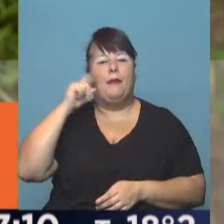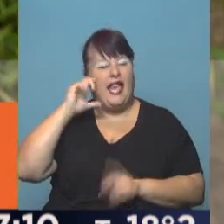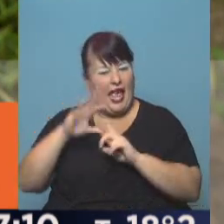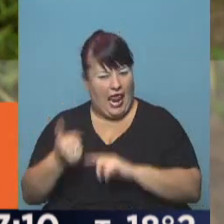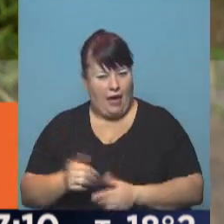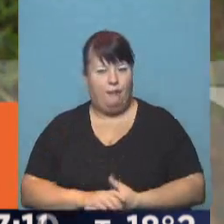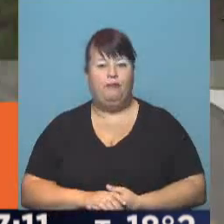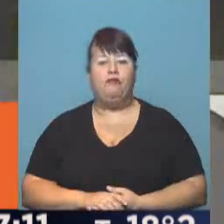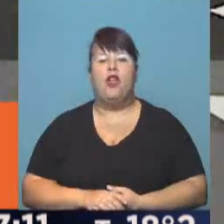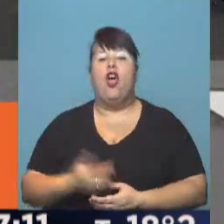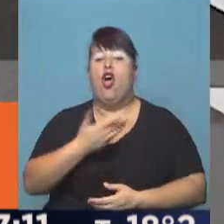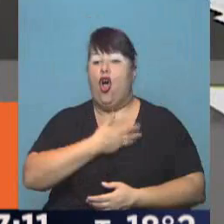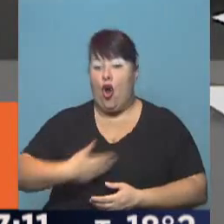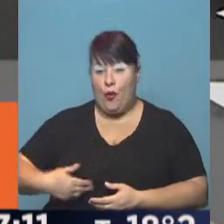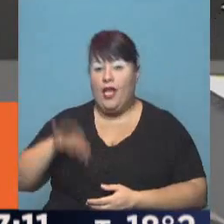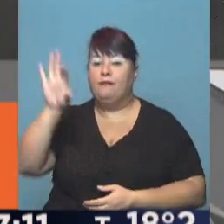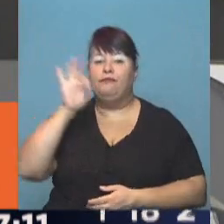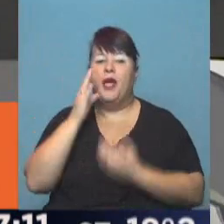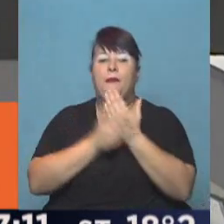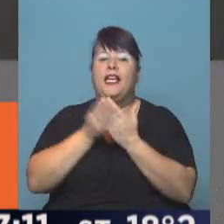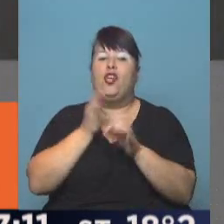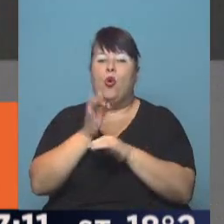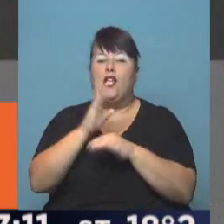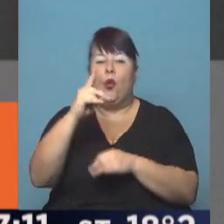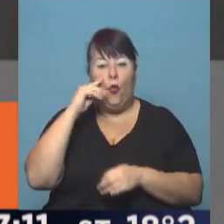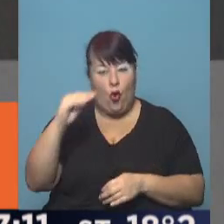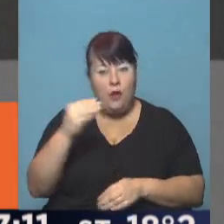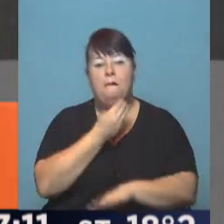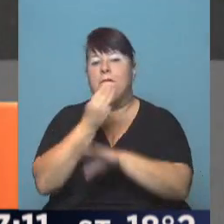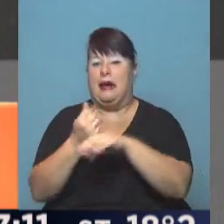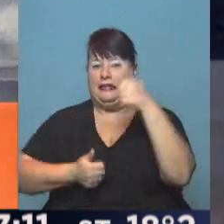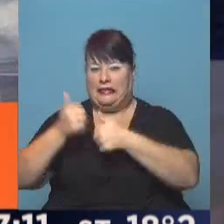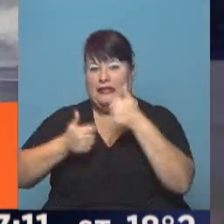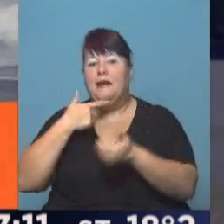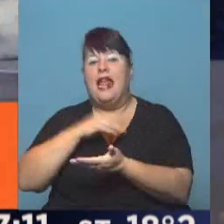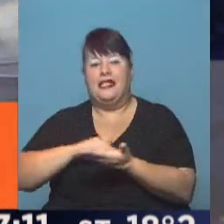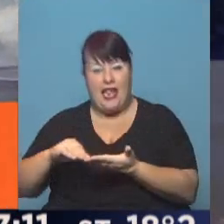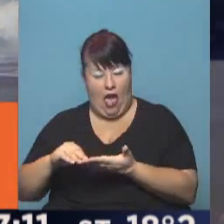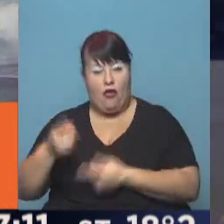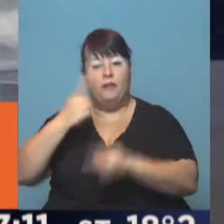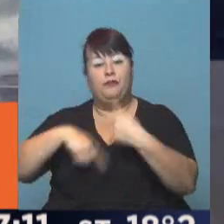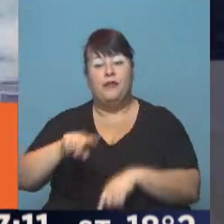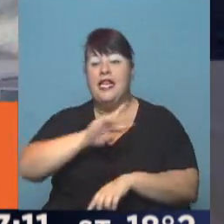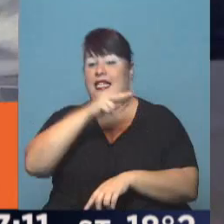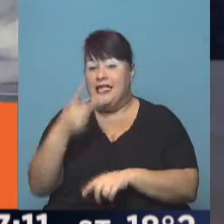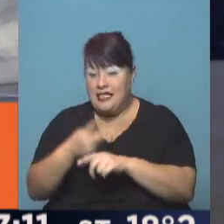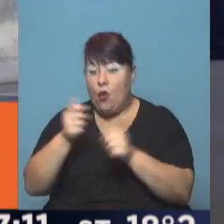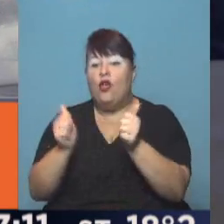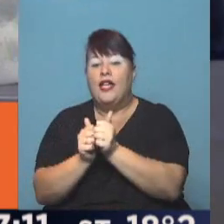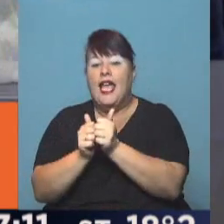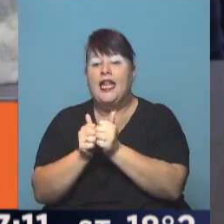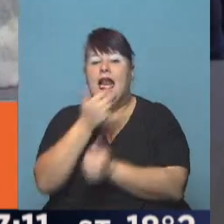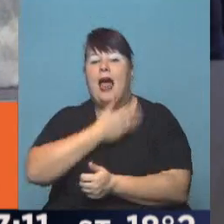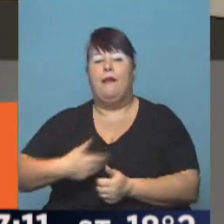el oficialismo eligió al ministro de educación esteban bullrich para pelear la banca senador mientras que el segundo lugar lo ocupa la